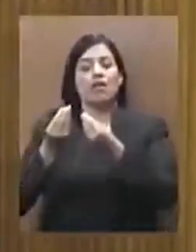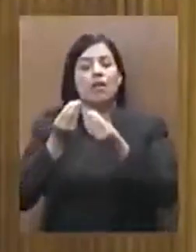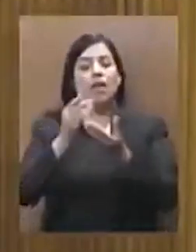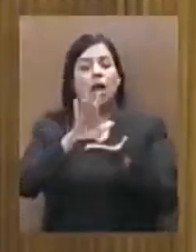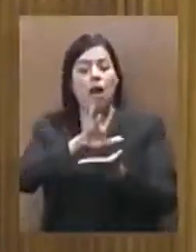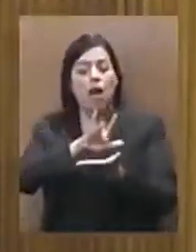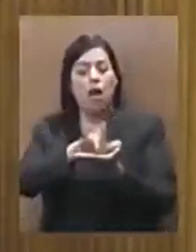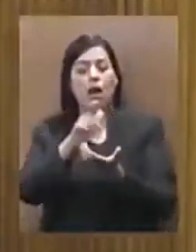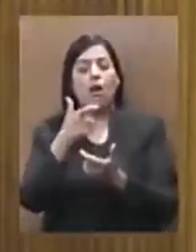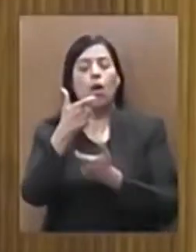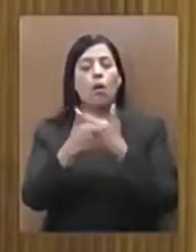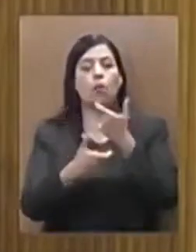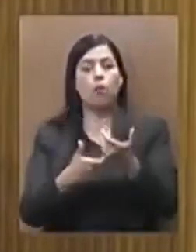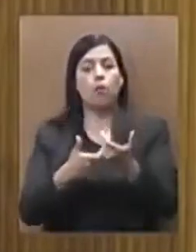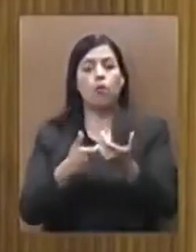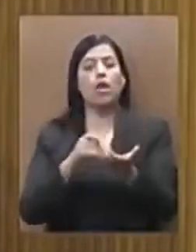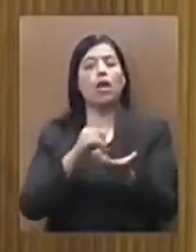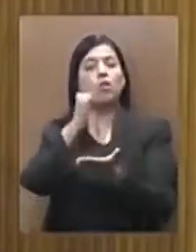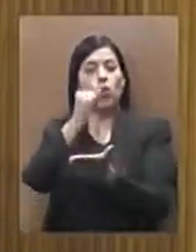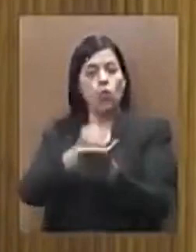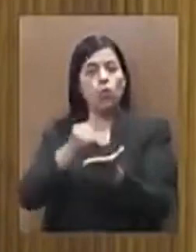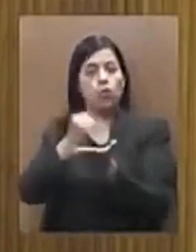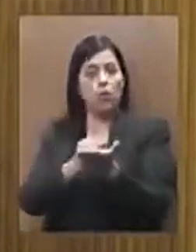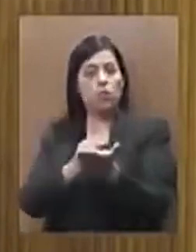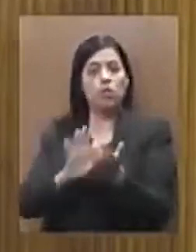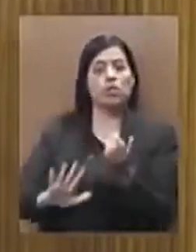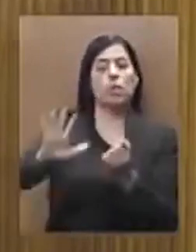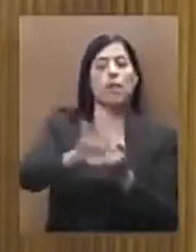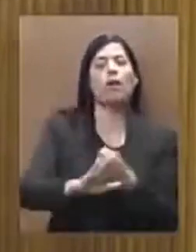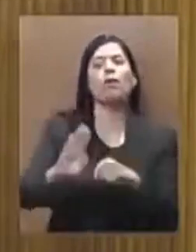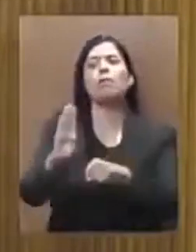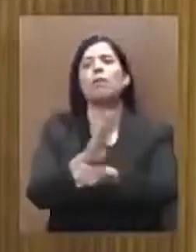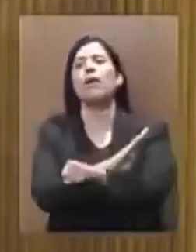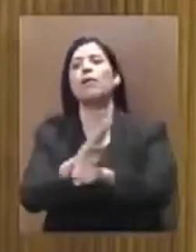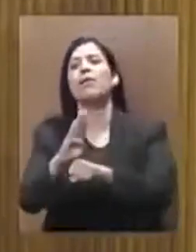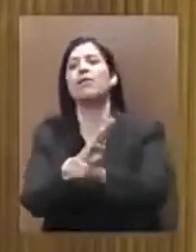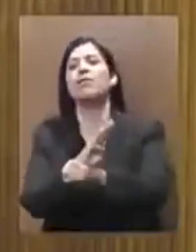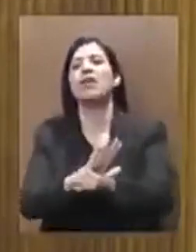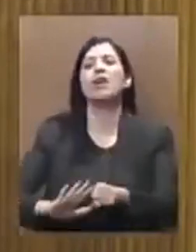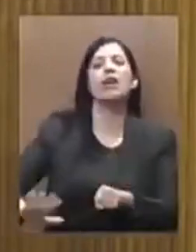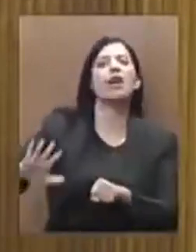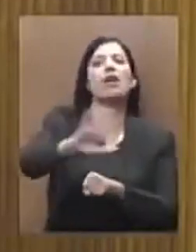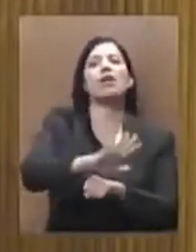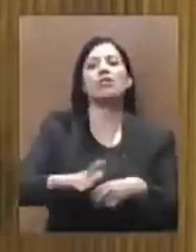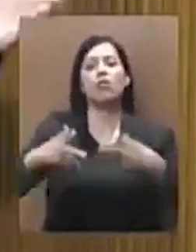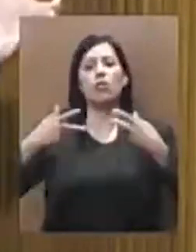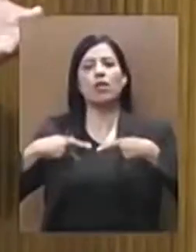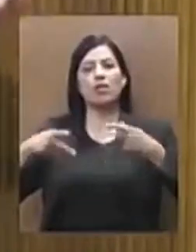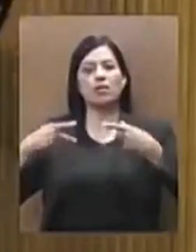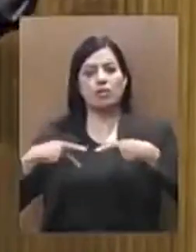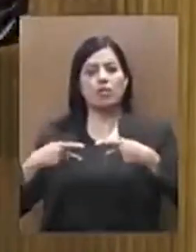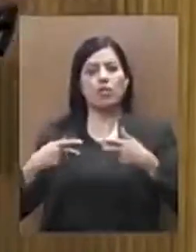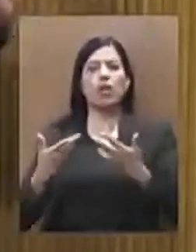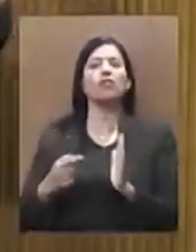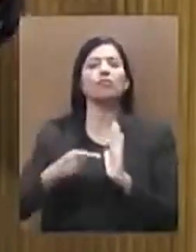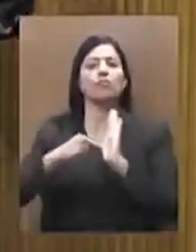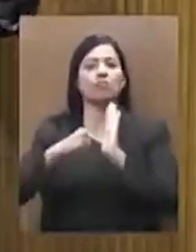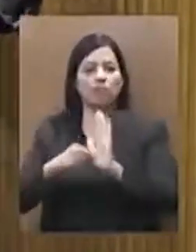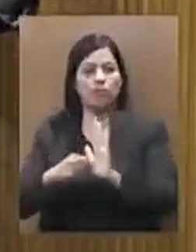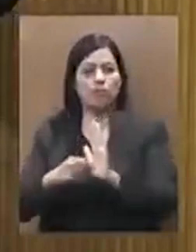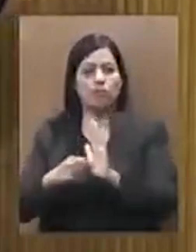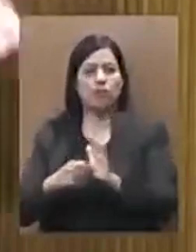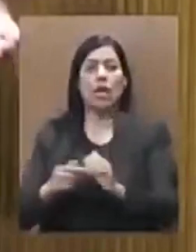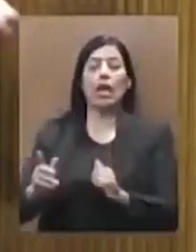aportan dinero a estos recursos públicos para beneficiar a las y los ciudadanos que son evidentemente